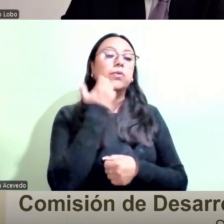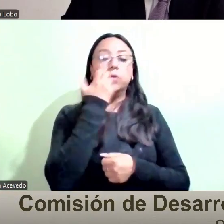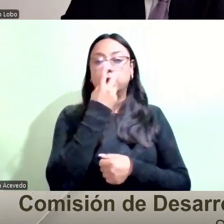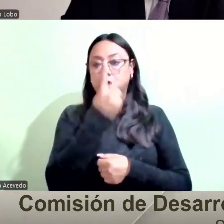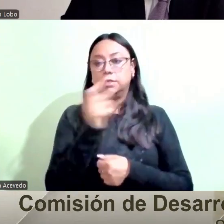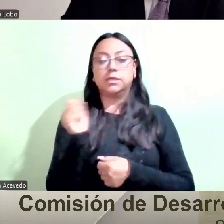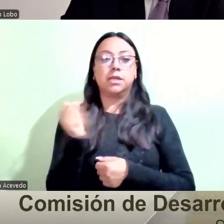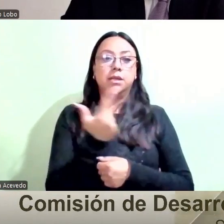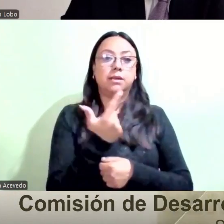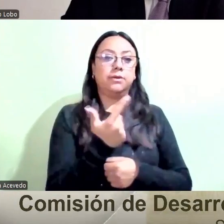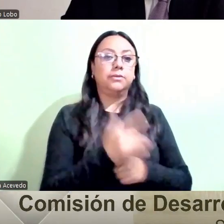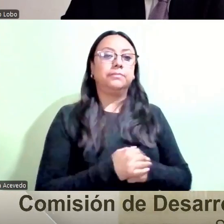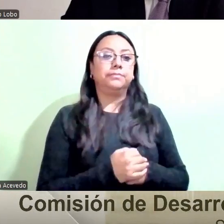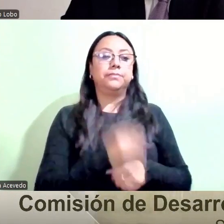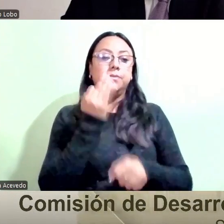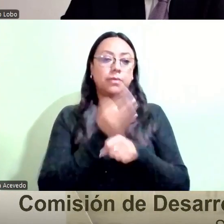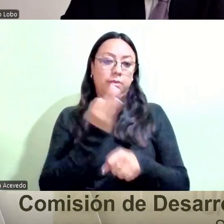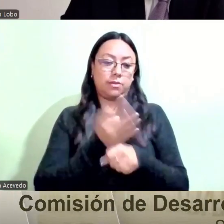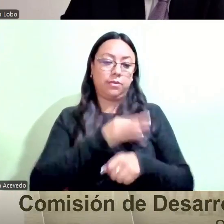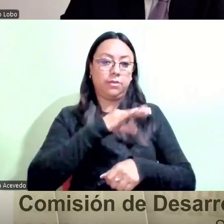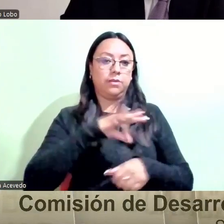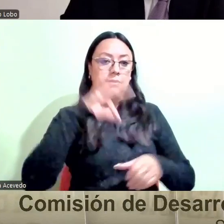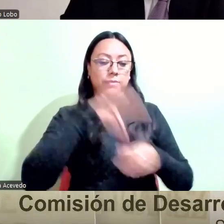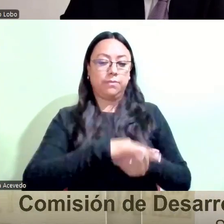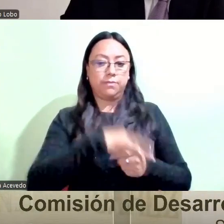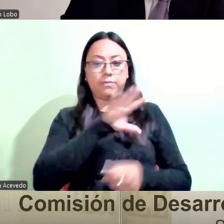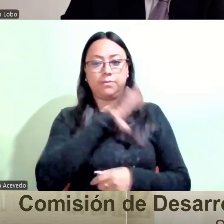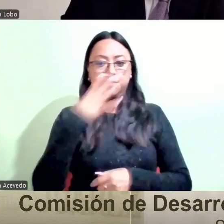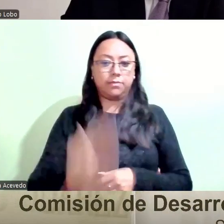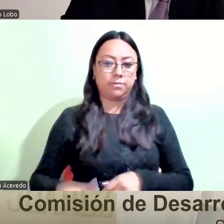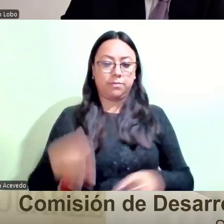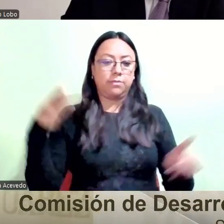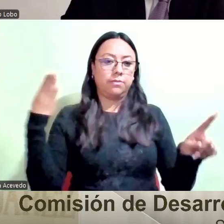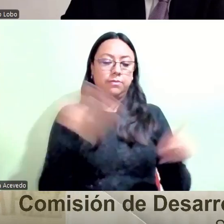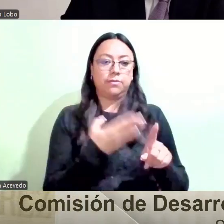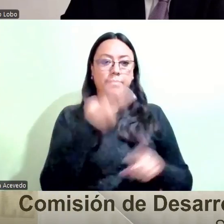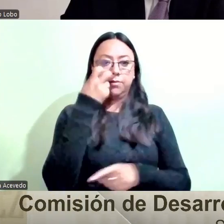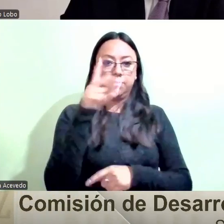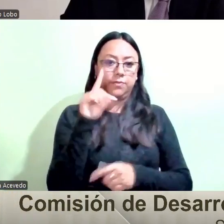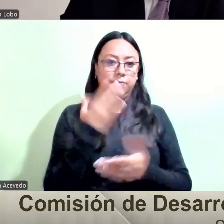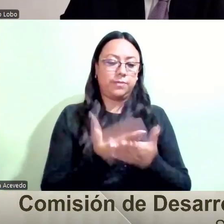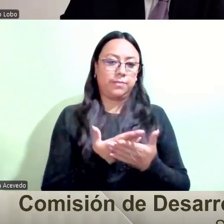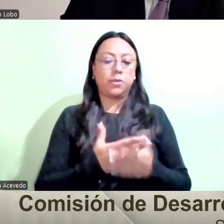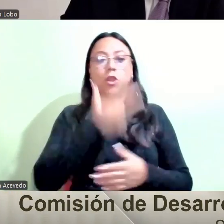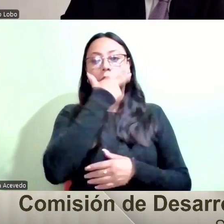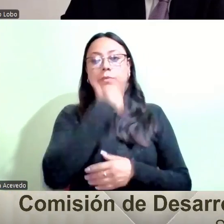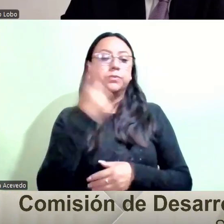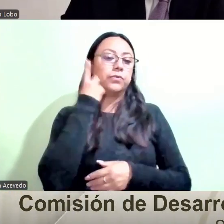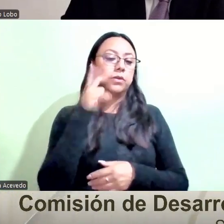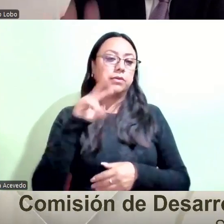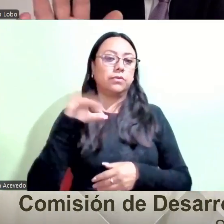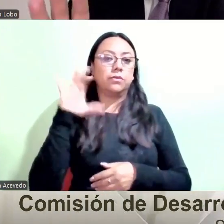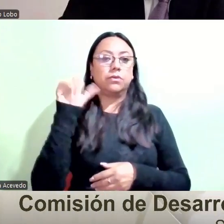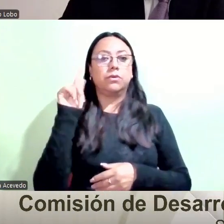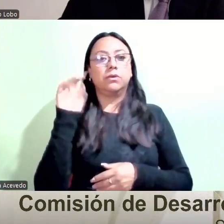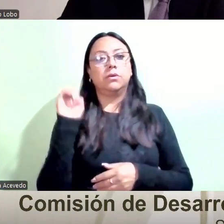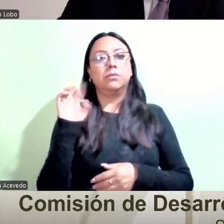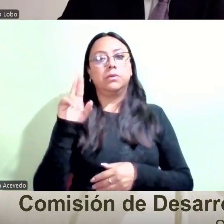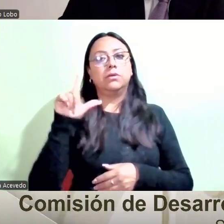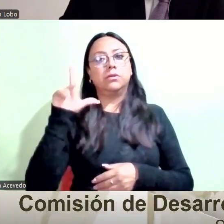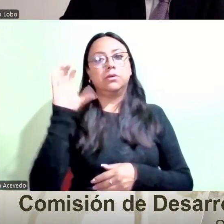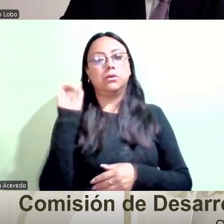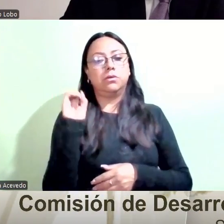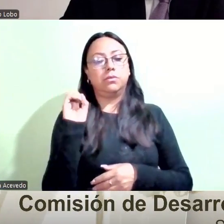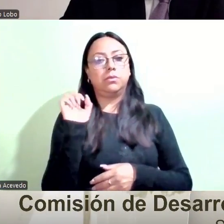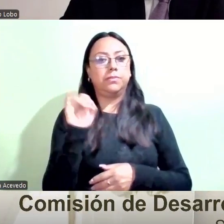Se procede a votar en lo general y en lo particular el presente dictamen. Diputado Víctor Hugo Lobo Román. Víctor Hugo Lobo, a